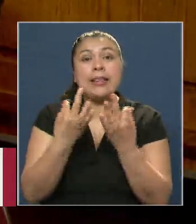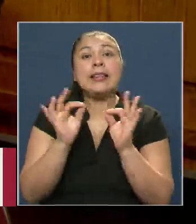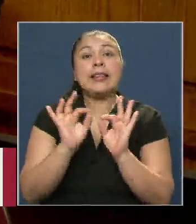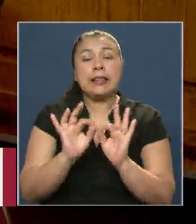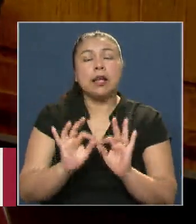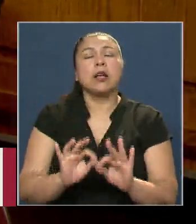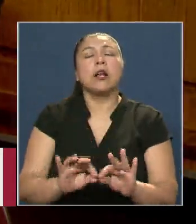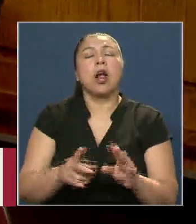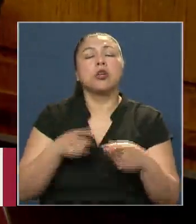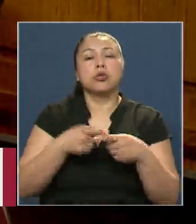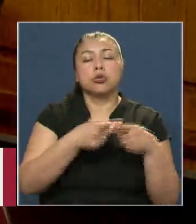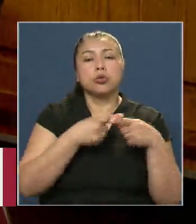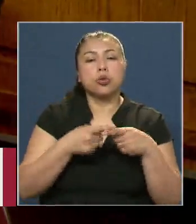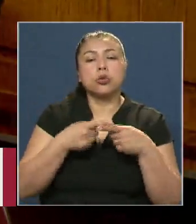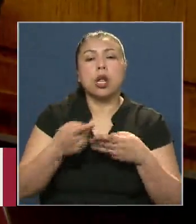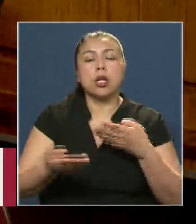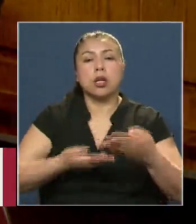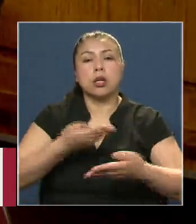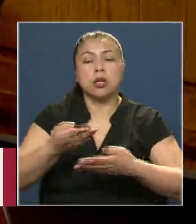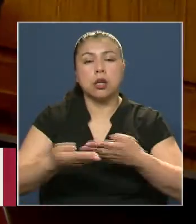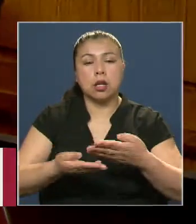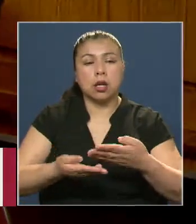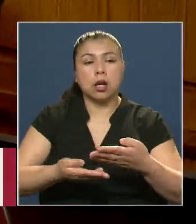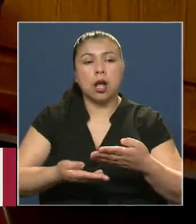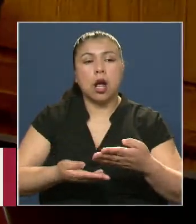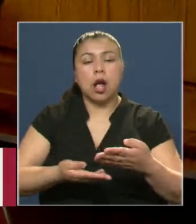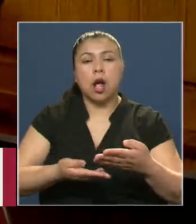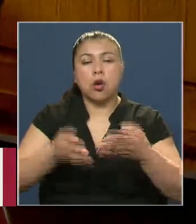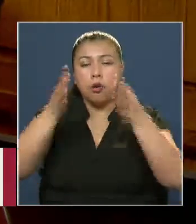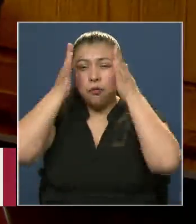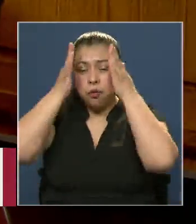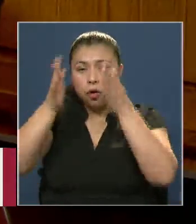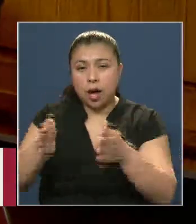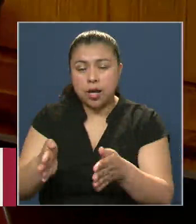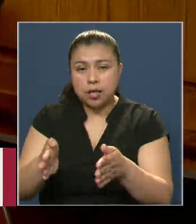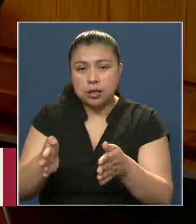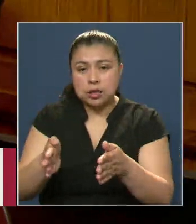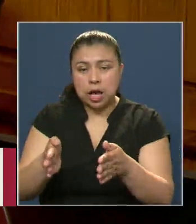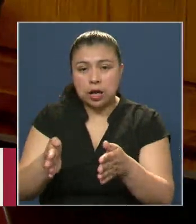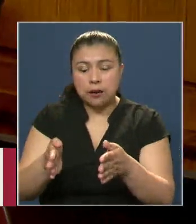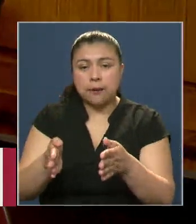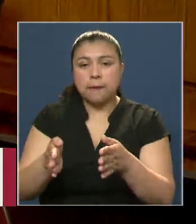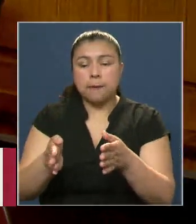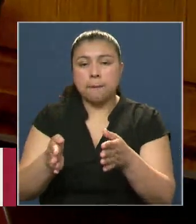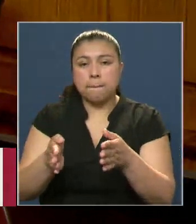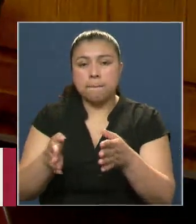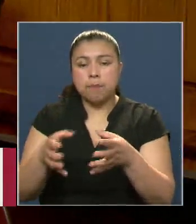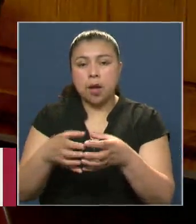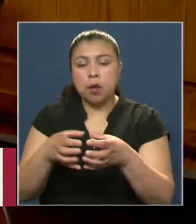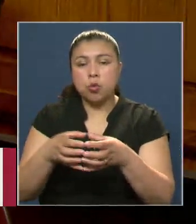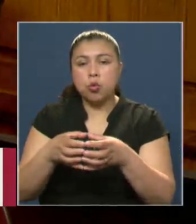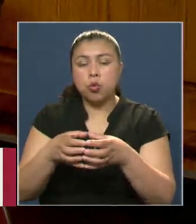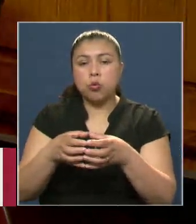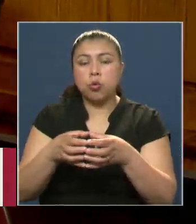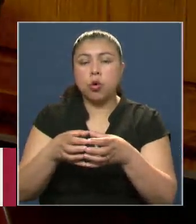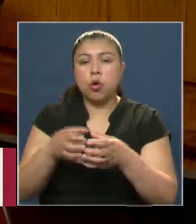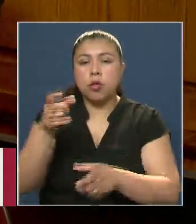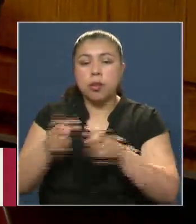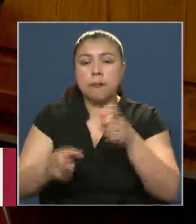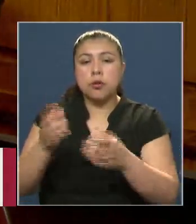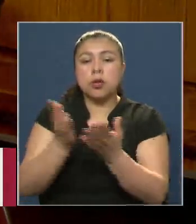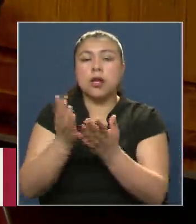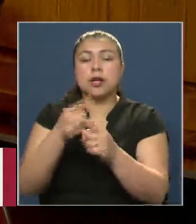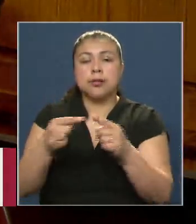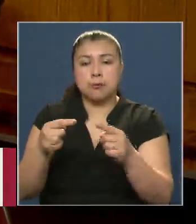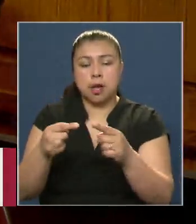y darle elementos, instrumentos que están en Estado focalizadamente a un grupo de nuestra sociedad. El